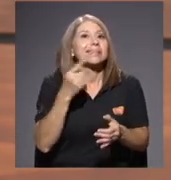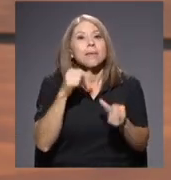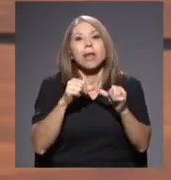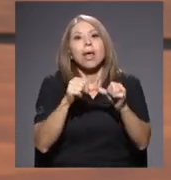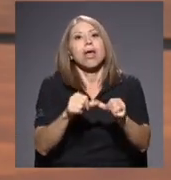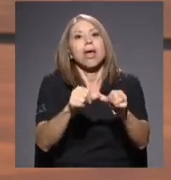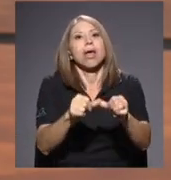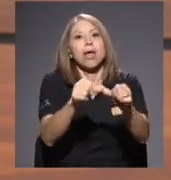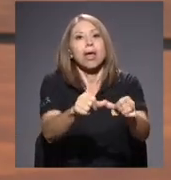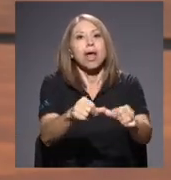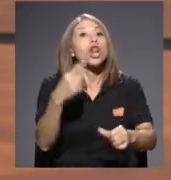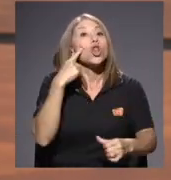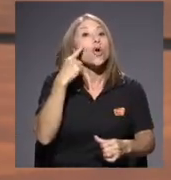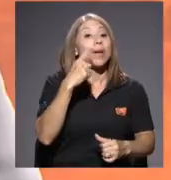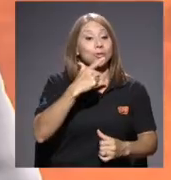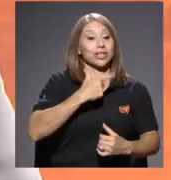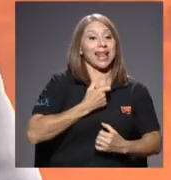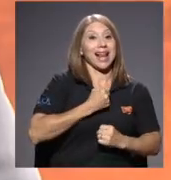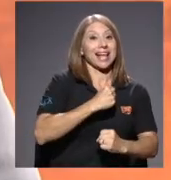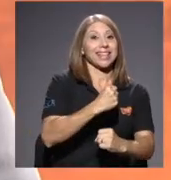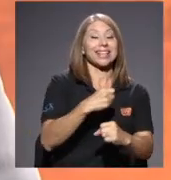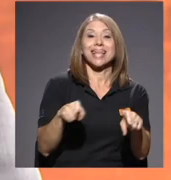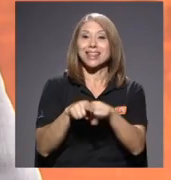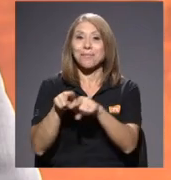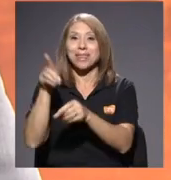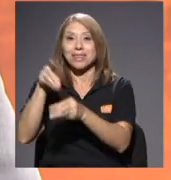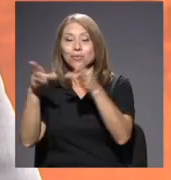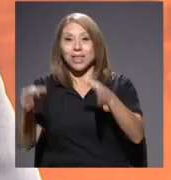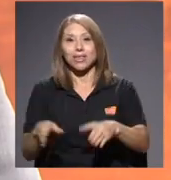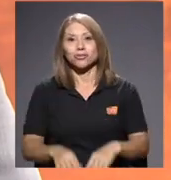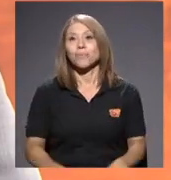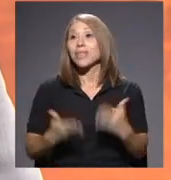vemos en alcaldías versus diputaciones. Nos están dejando una gran cantidad de comentarios en redes sociales.